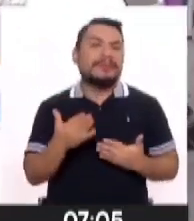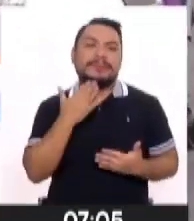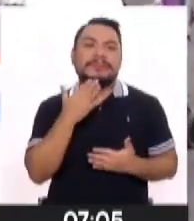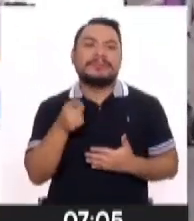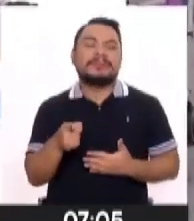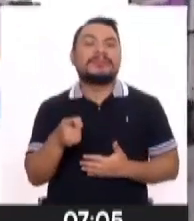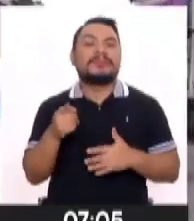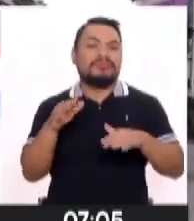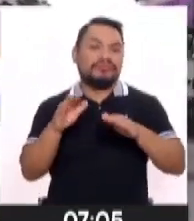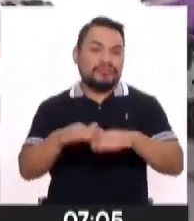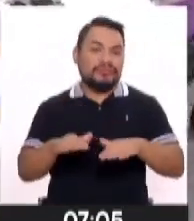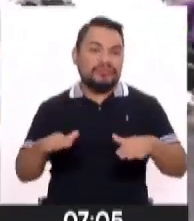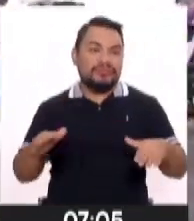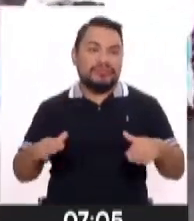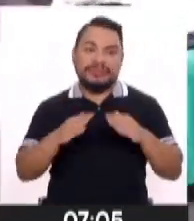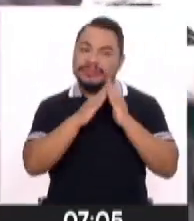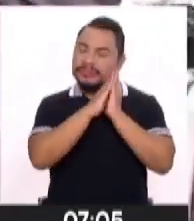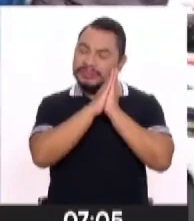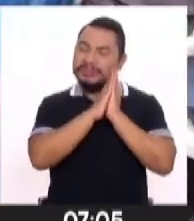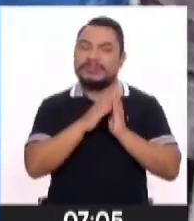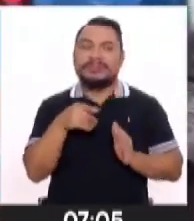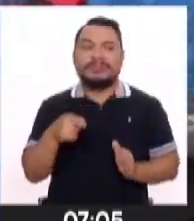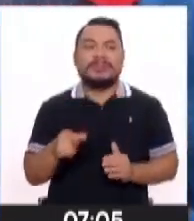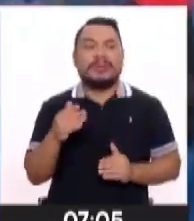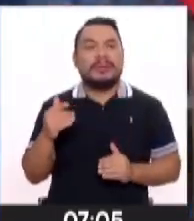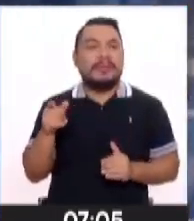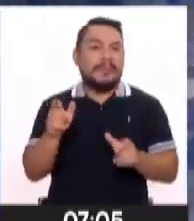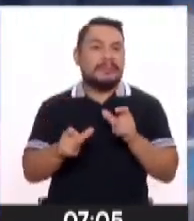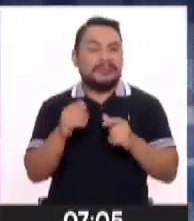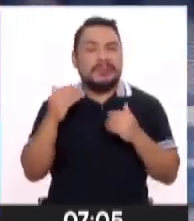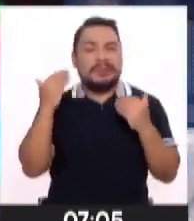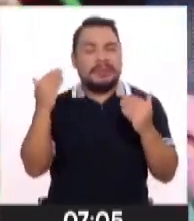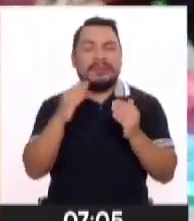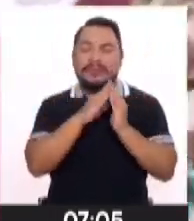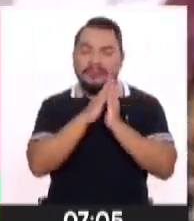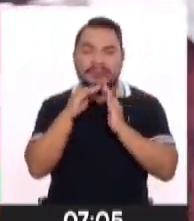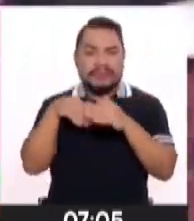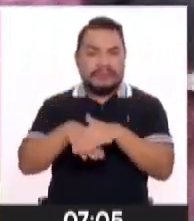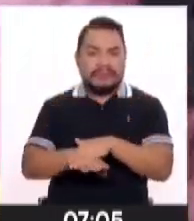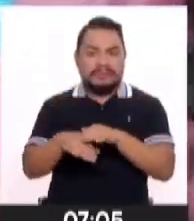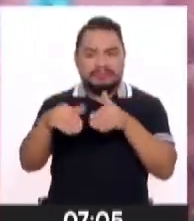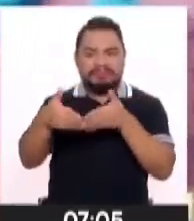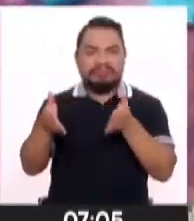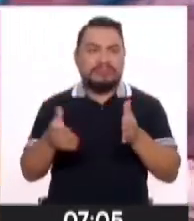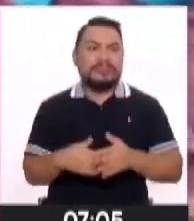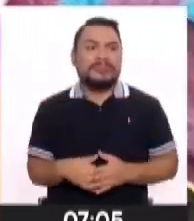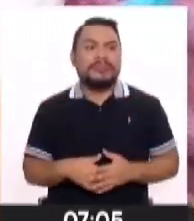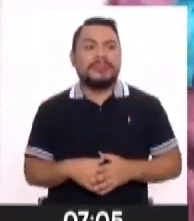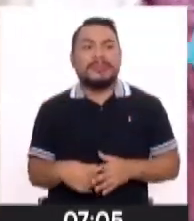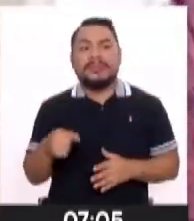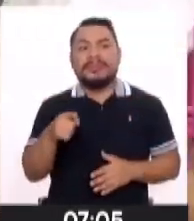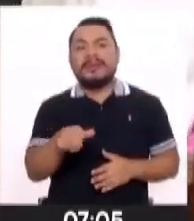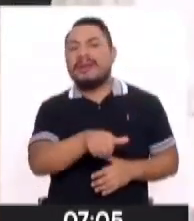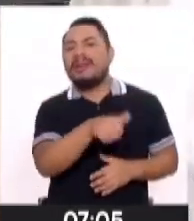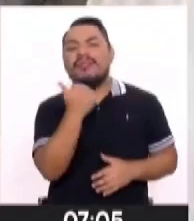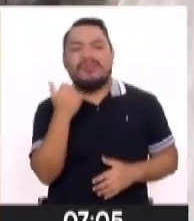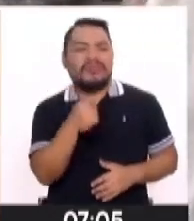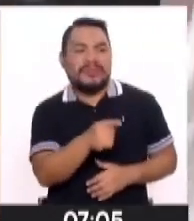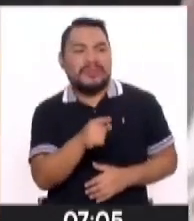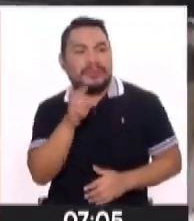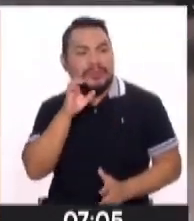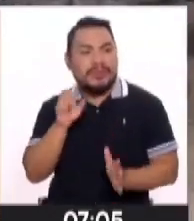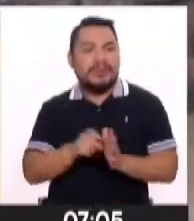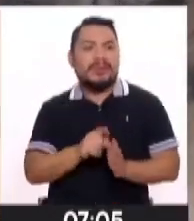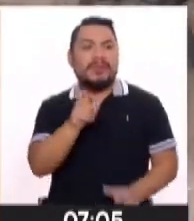se están despertando recién, y es la forma como ellos están viviendo. Aquí hay otra situación, Carla. Mire, por ejemplo, una persona